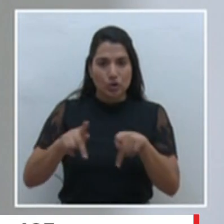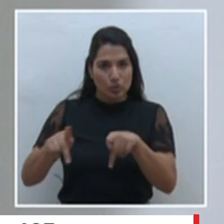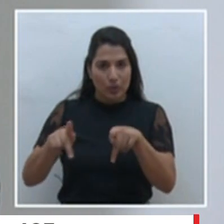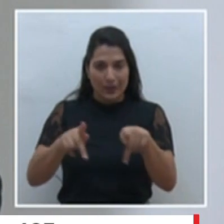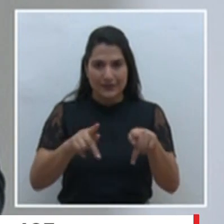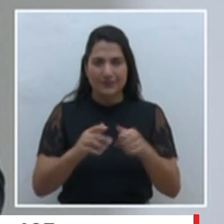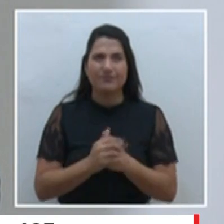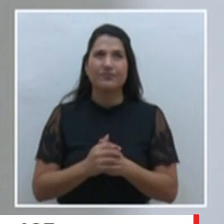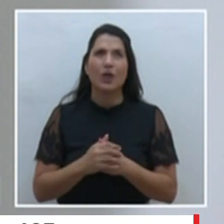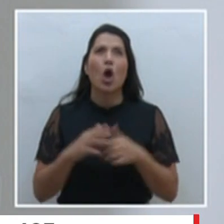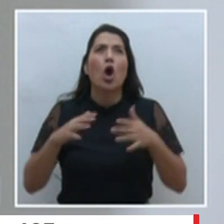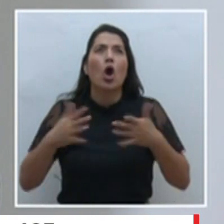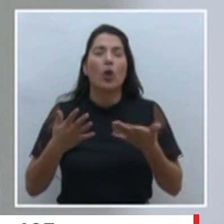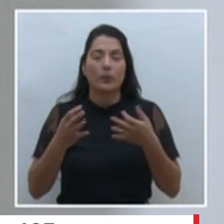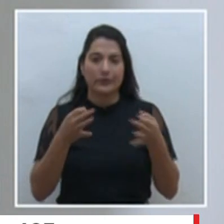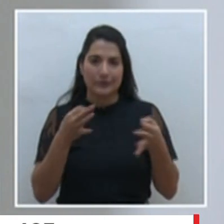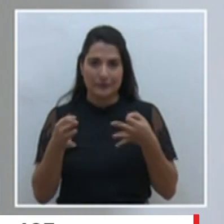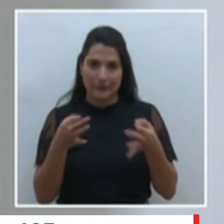¿cómo decirlo?